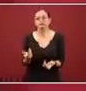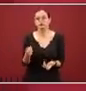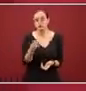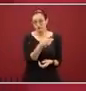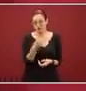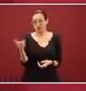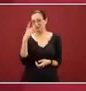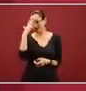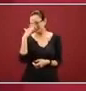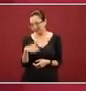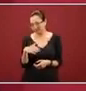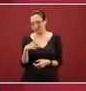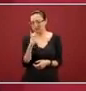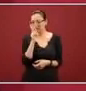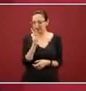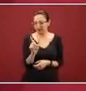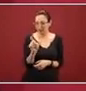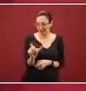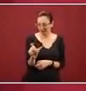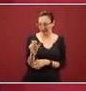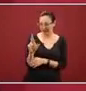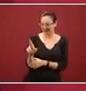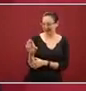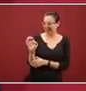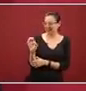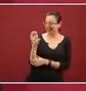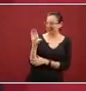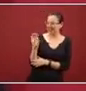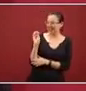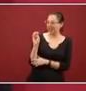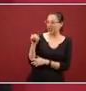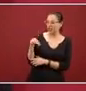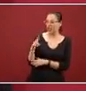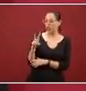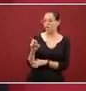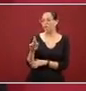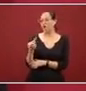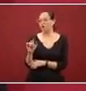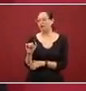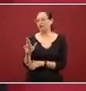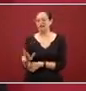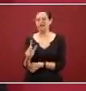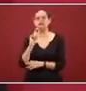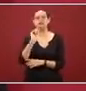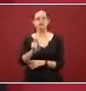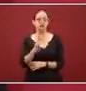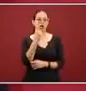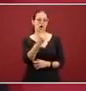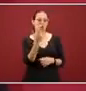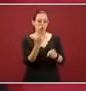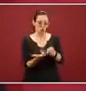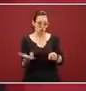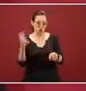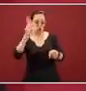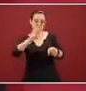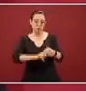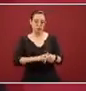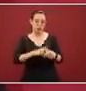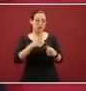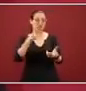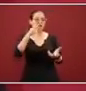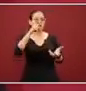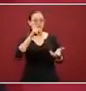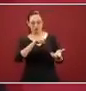han escuchado cada vez con mayor frecuencia, no es otra cosa más, es que buscar sitios en el